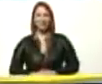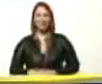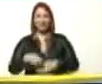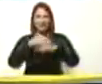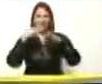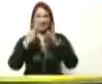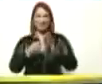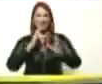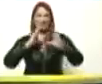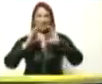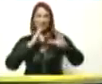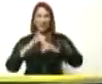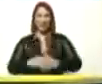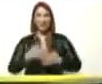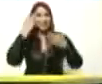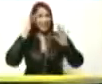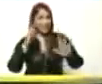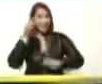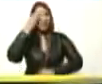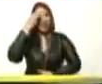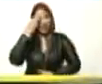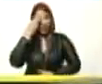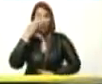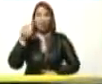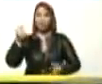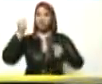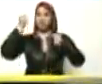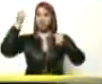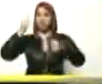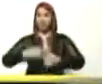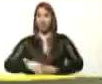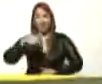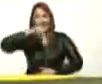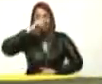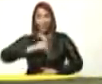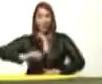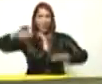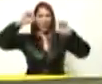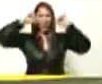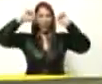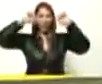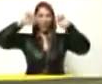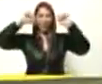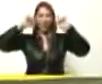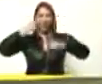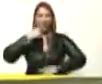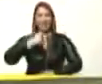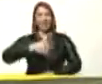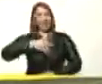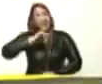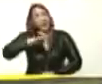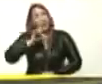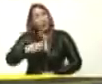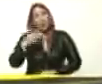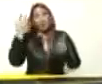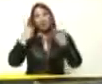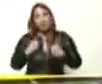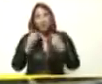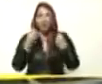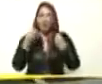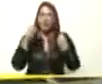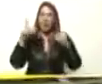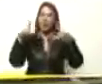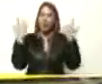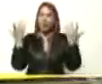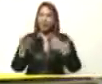informa pareciera que Magallanes va a ser campeón este año lo digo con el dolor caraquista ¿cómo está la Guaira?